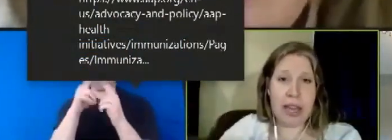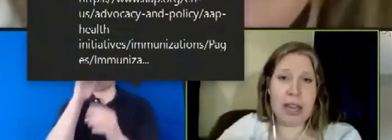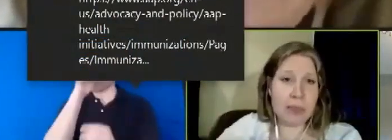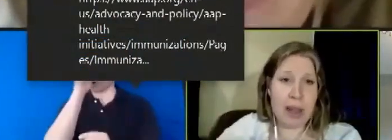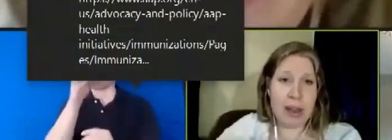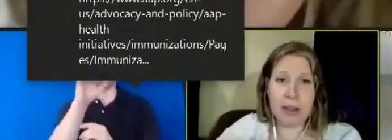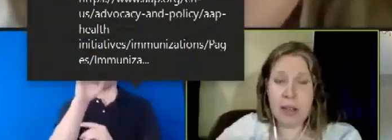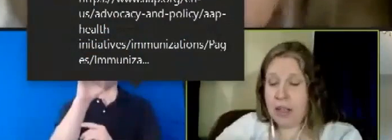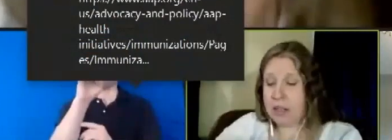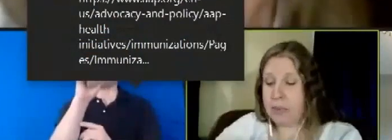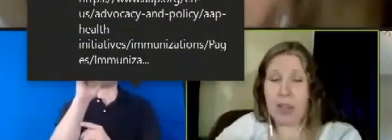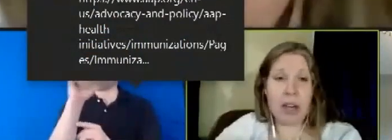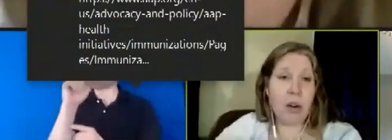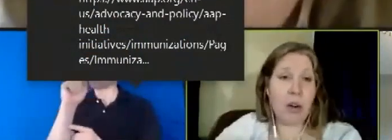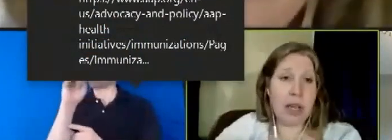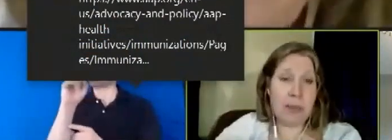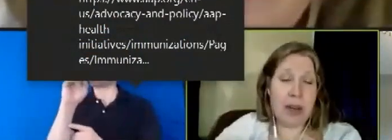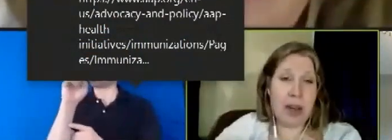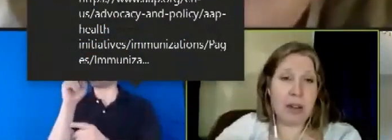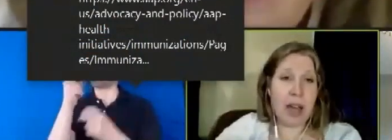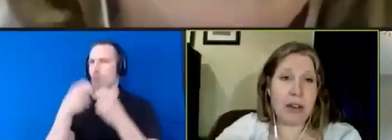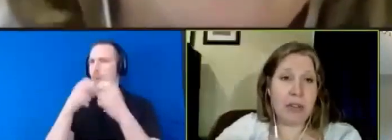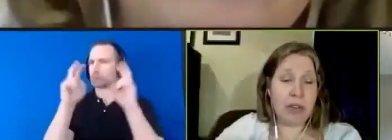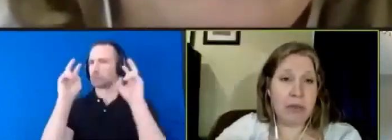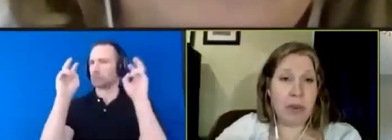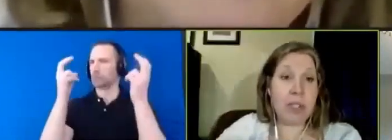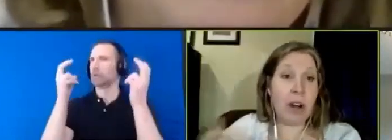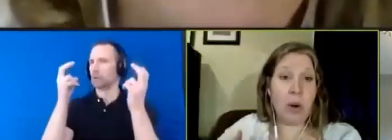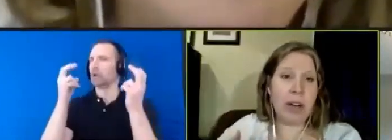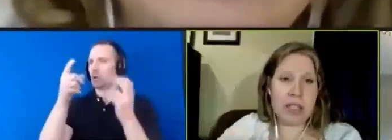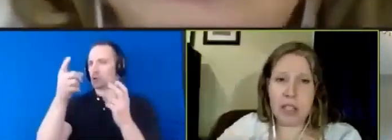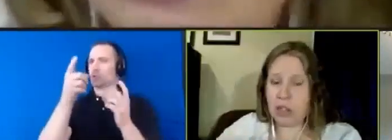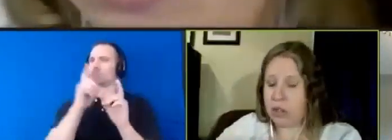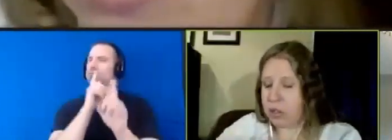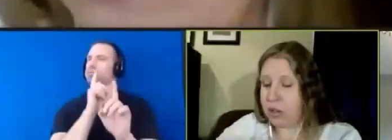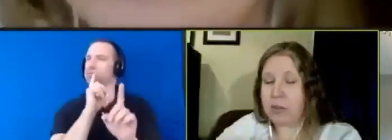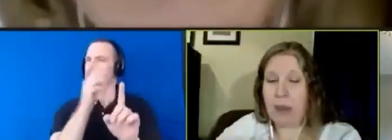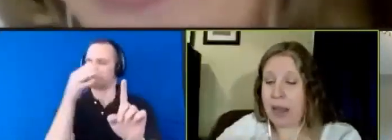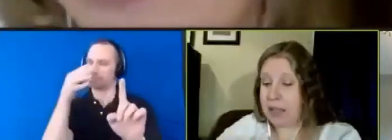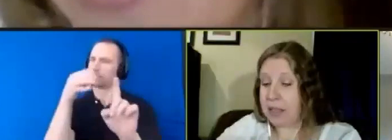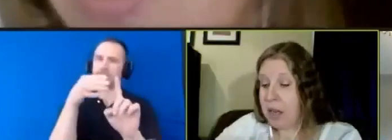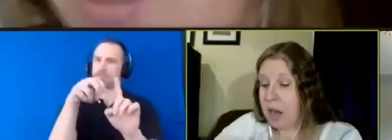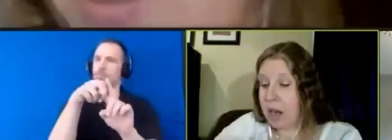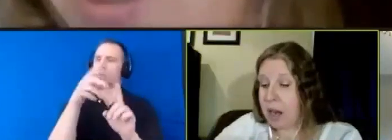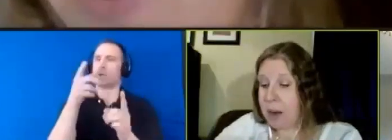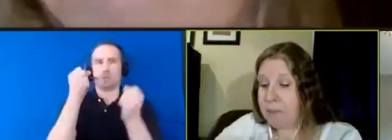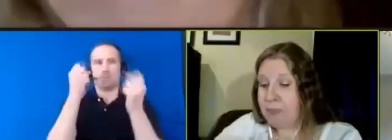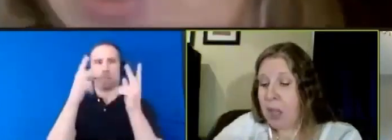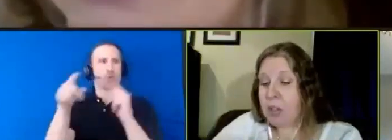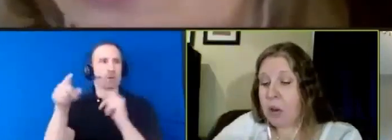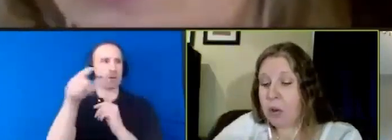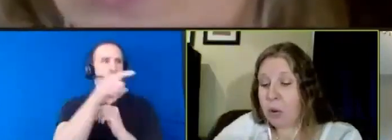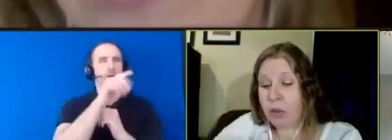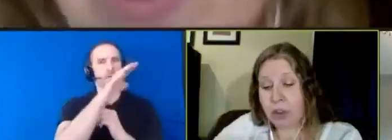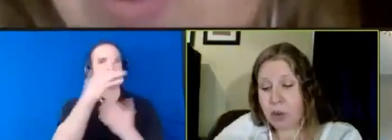otra vez maravilloso eso fue mal y muchas gracias por directamente hablar de de